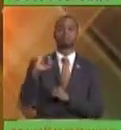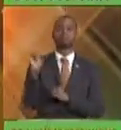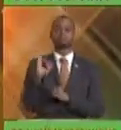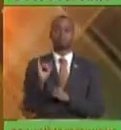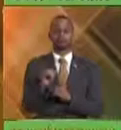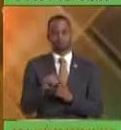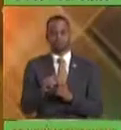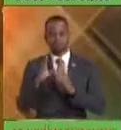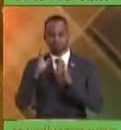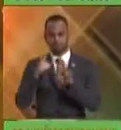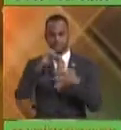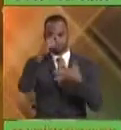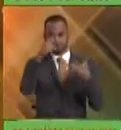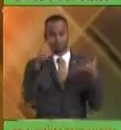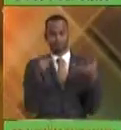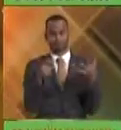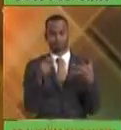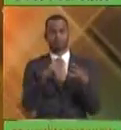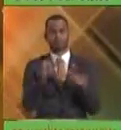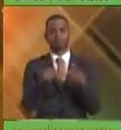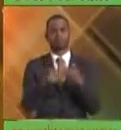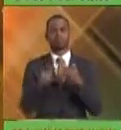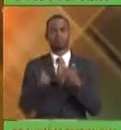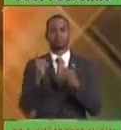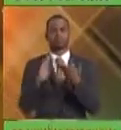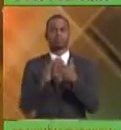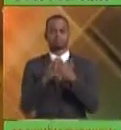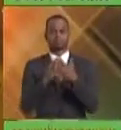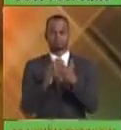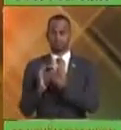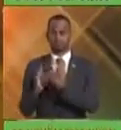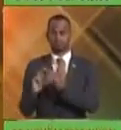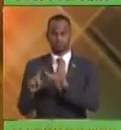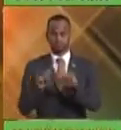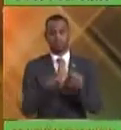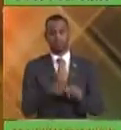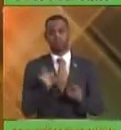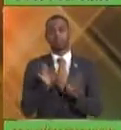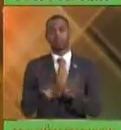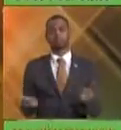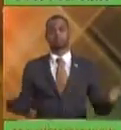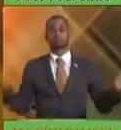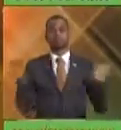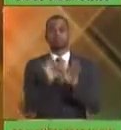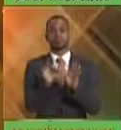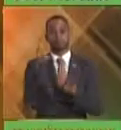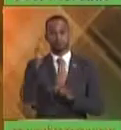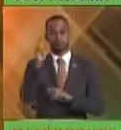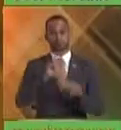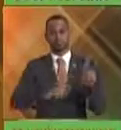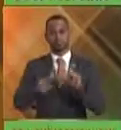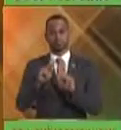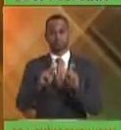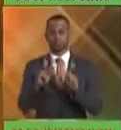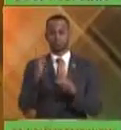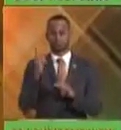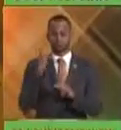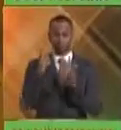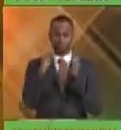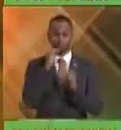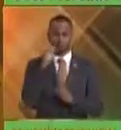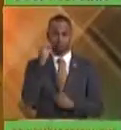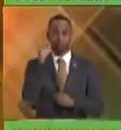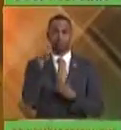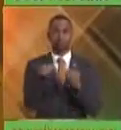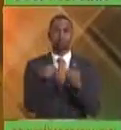atiende necesidades específicas de una comunidad que es muy diversa yo creo que es importante recordar para las personas que nos están viendo en las casas lo